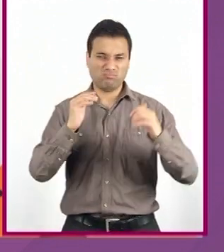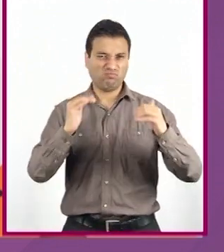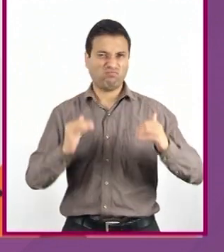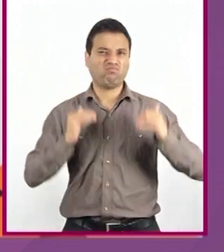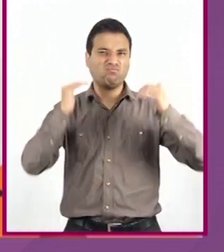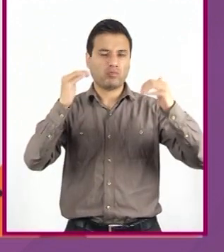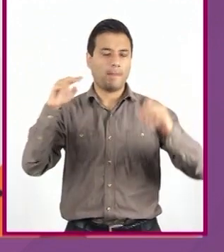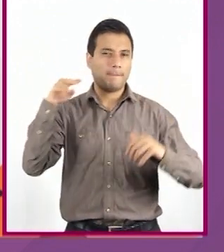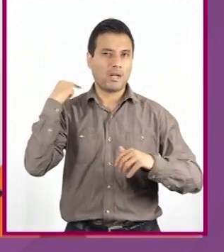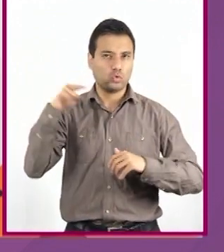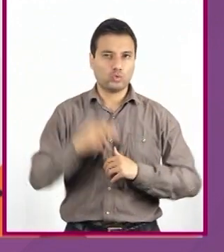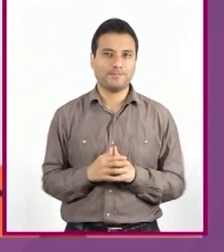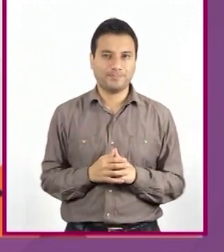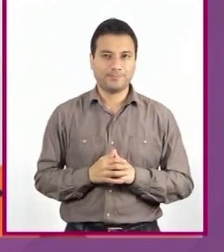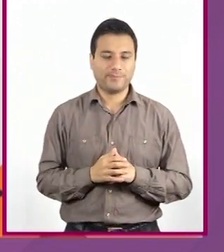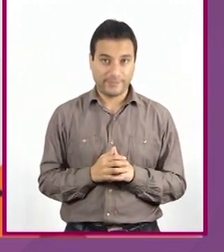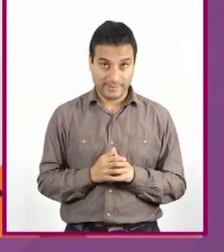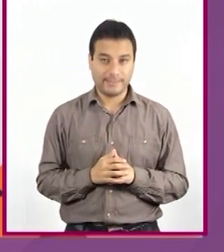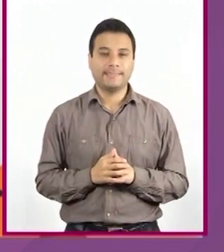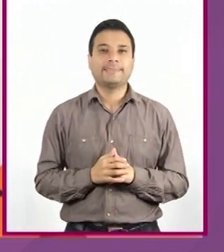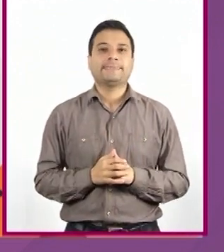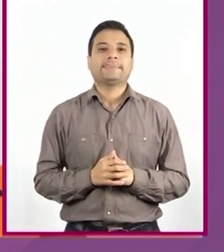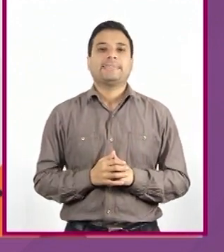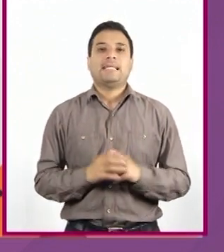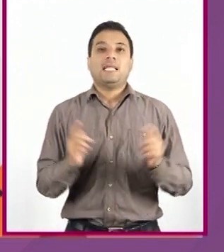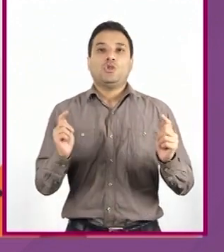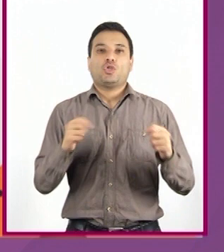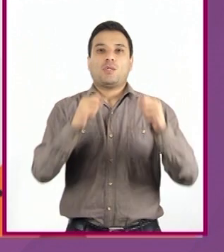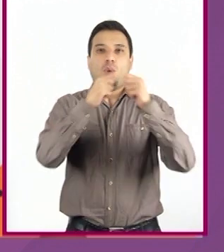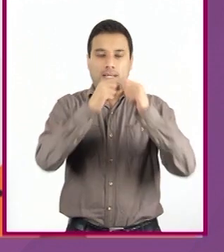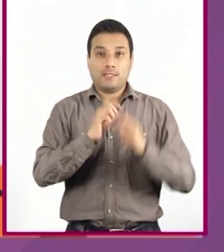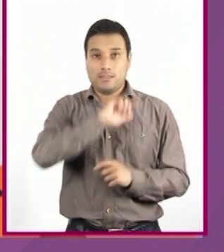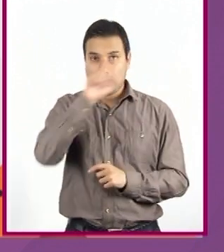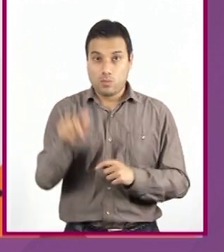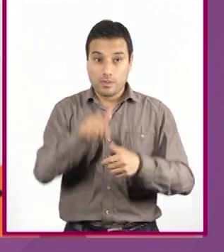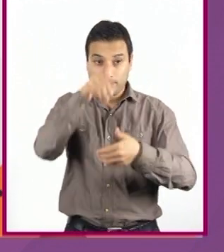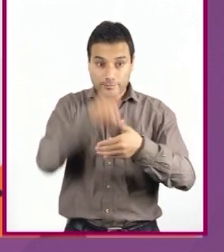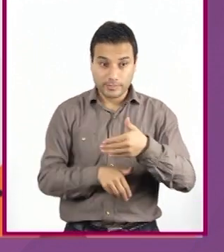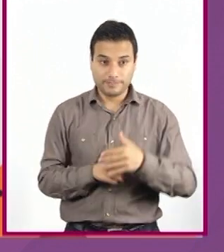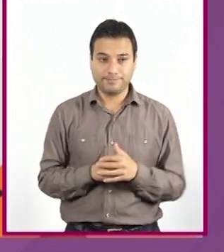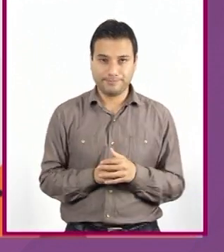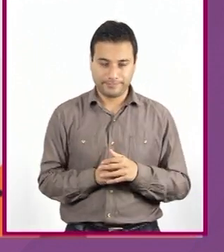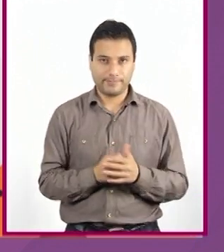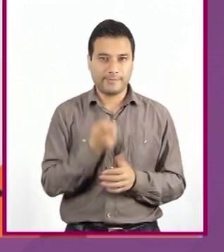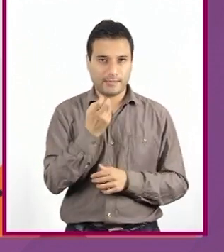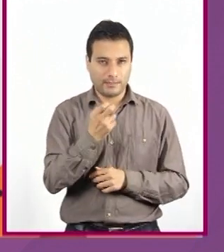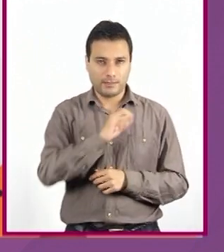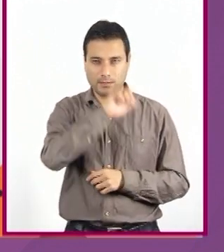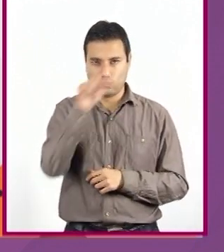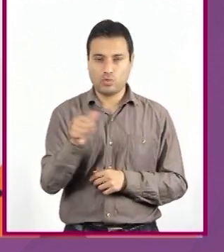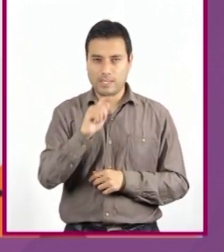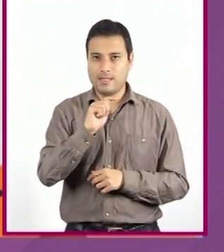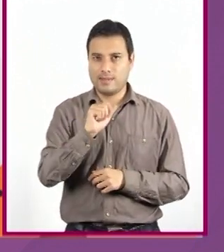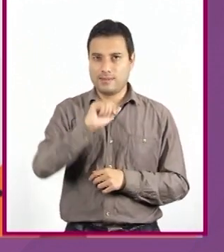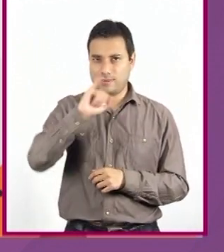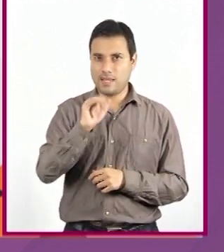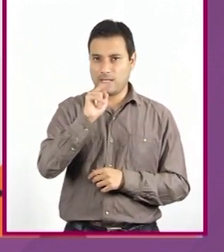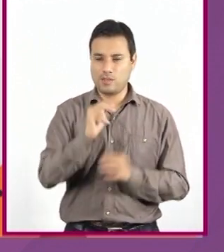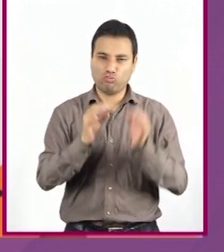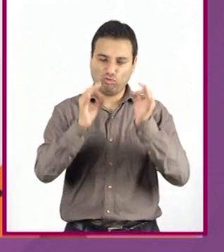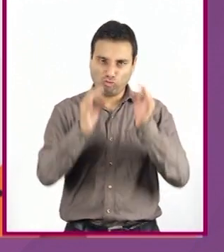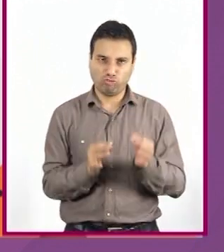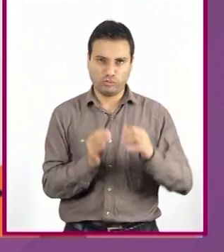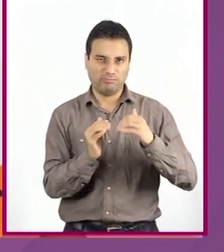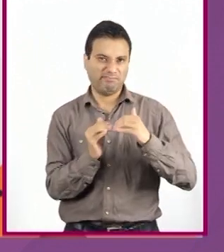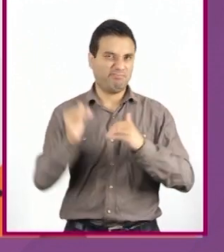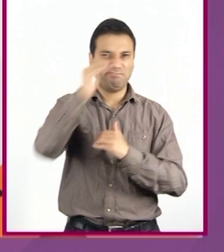Veracruz. Al caer Teotihuacán, el poder de Matacapan se eclipsó y fue sustituido por el Tajín, capital